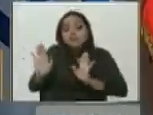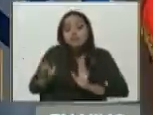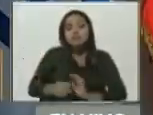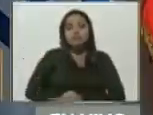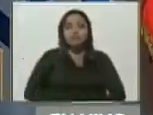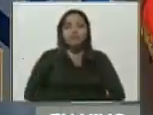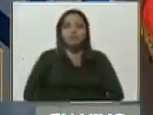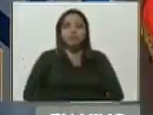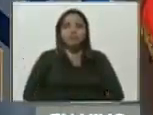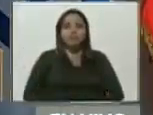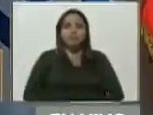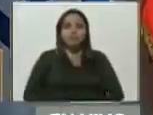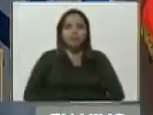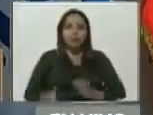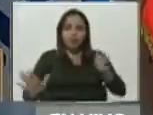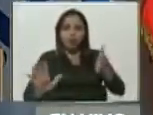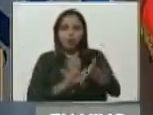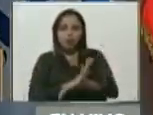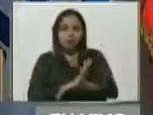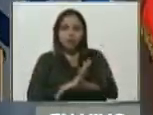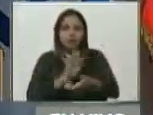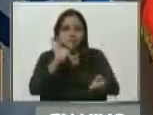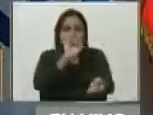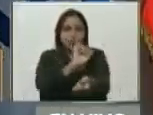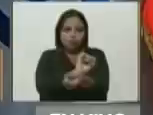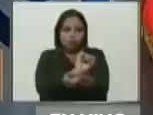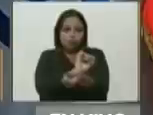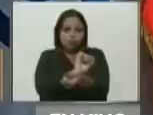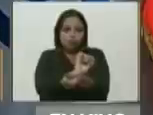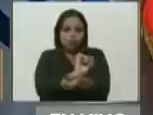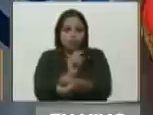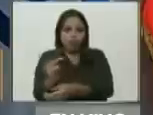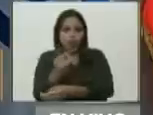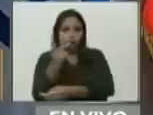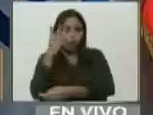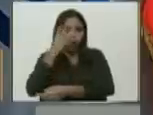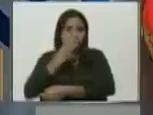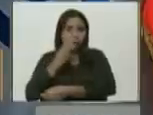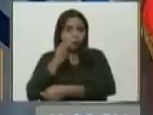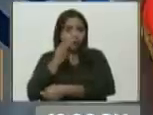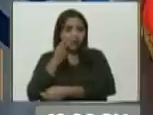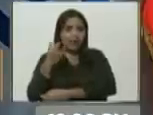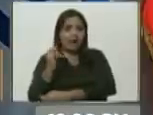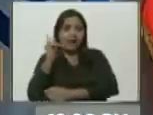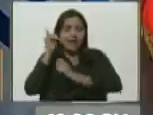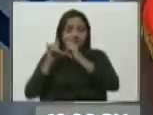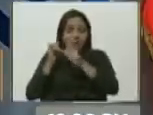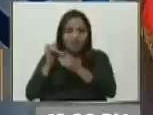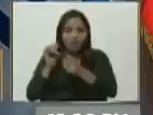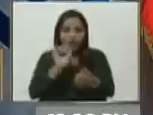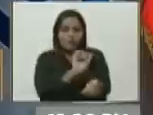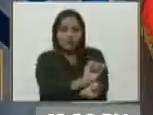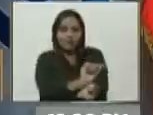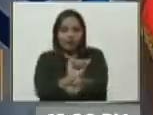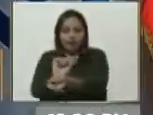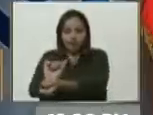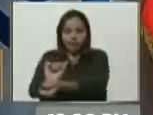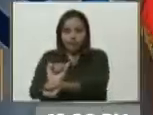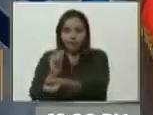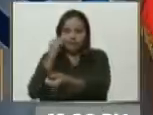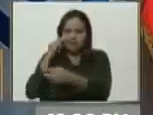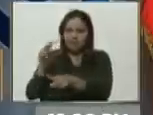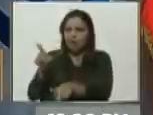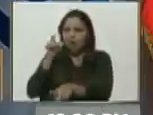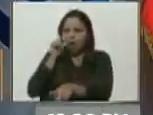en el marco de la detención, en comillas, detención, como dije, los jóvenes fueron grabados atados. Se observa a un hombre